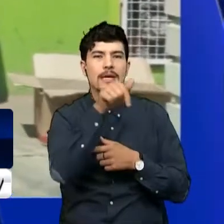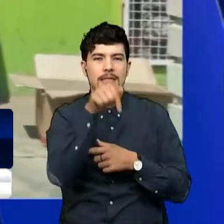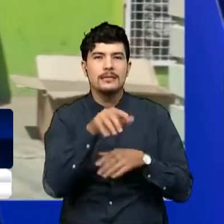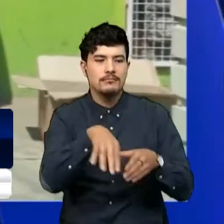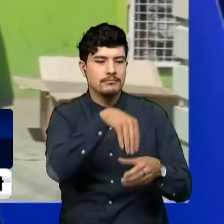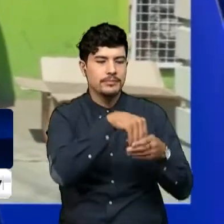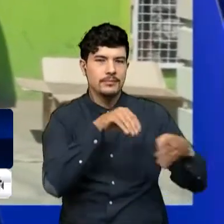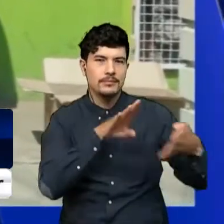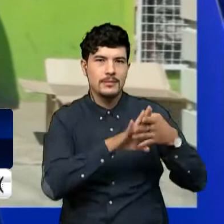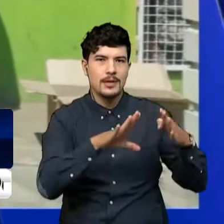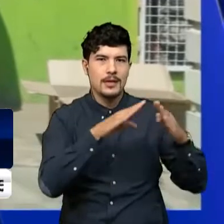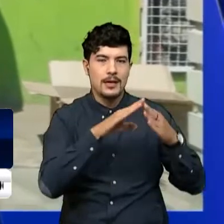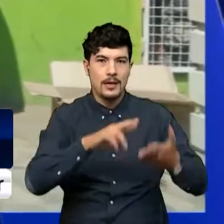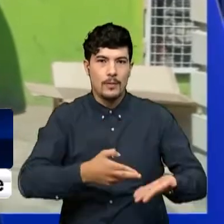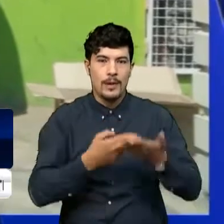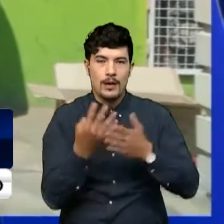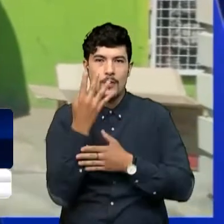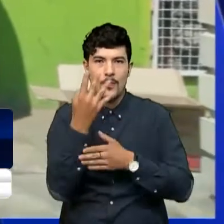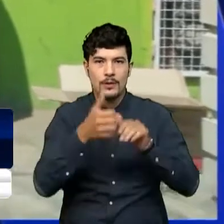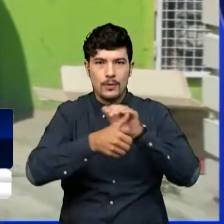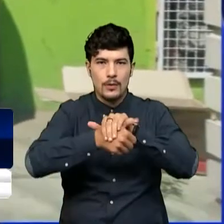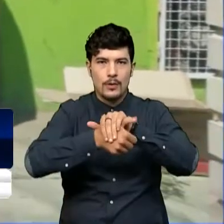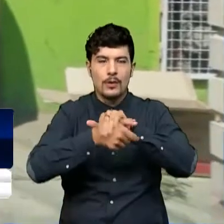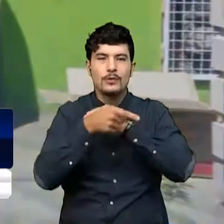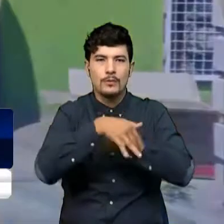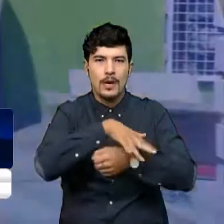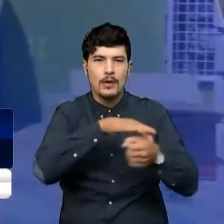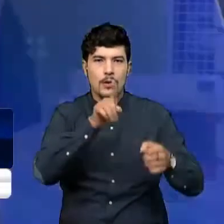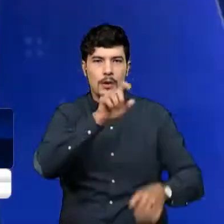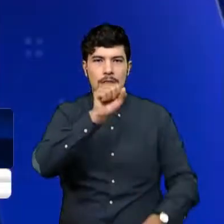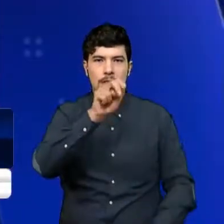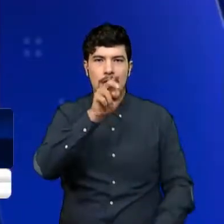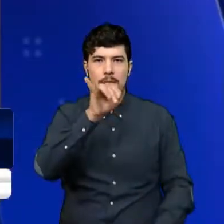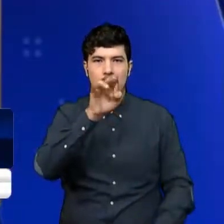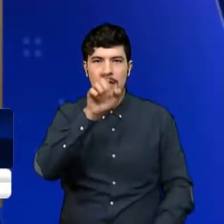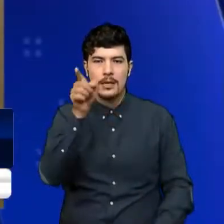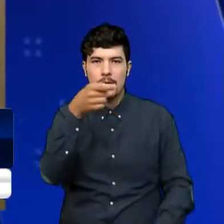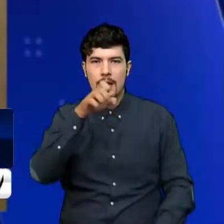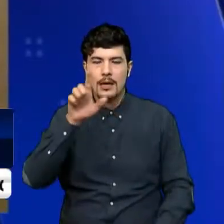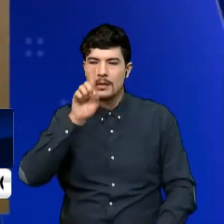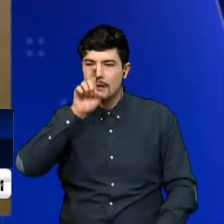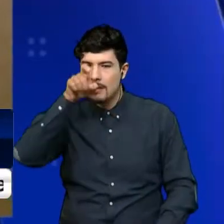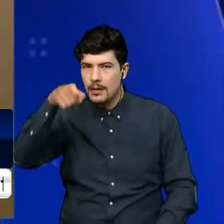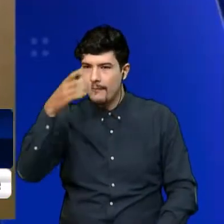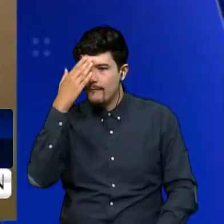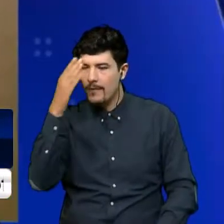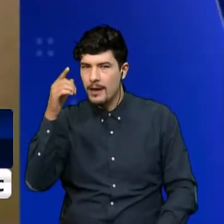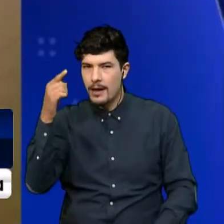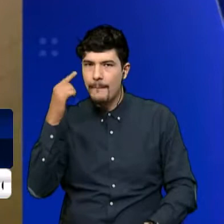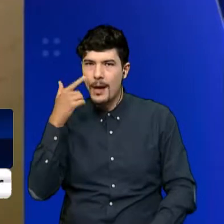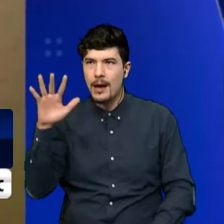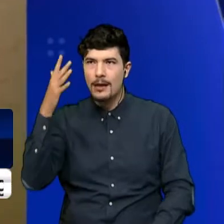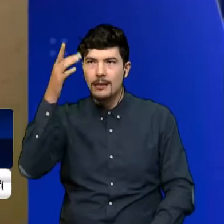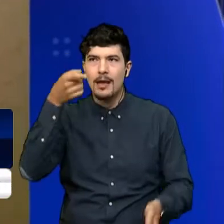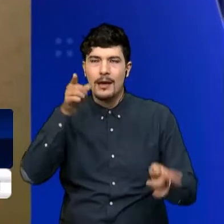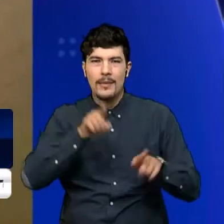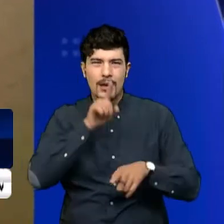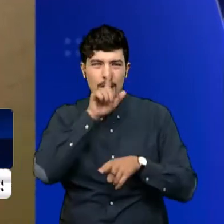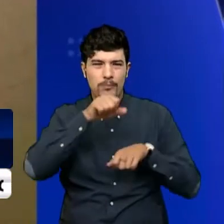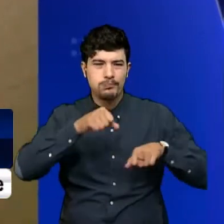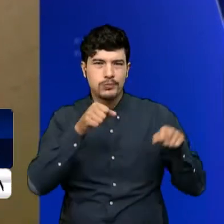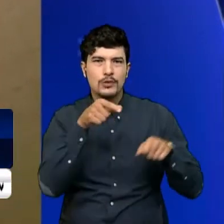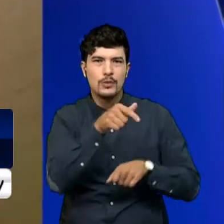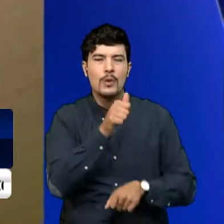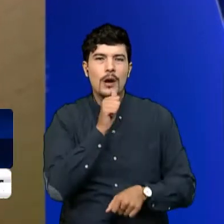se rescataron cuatro tortugas en el barrio san miguel un loro frente amarillo en el barrio provenza una de agua en el portón del